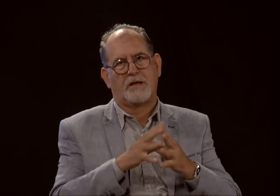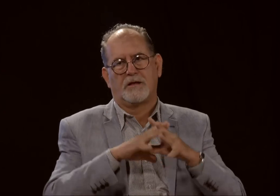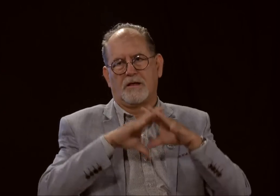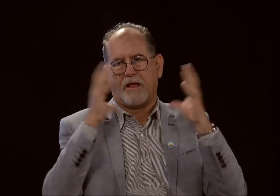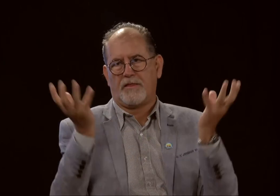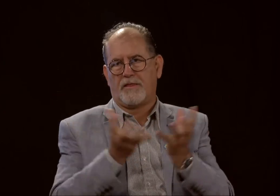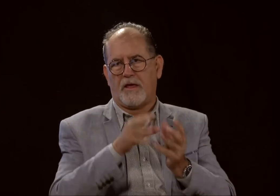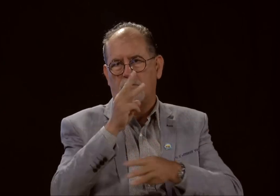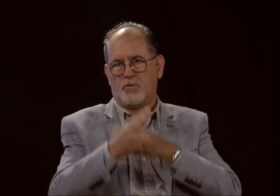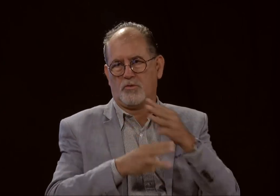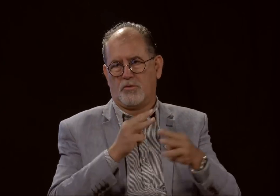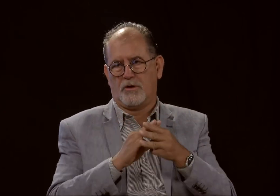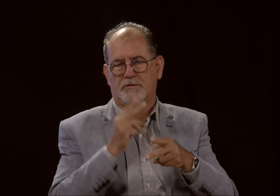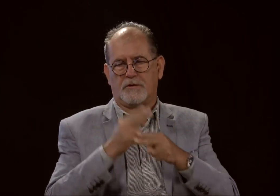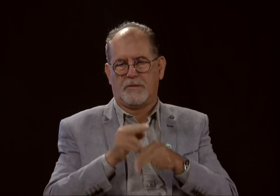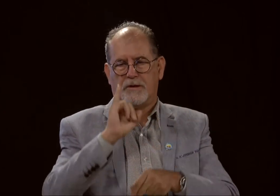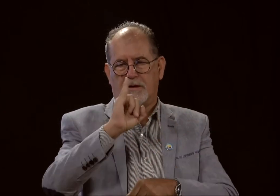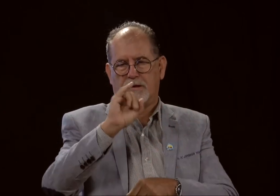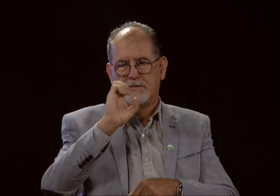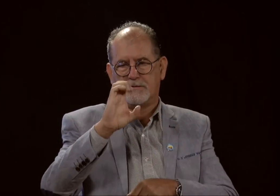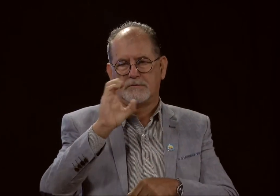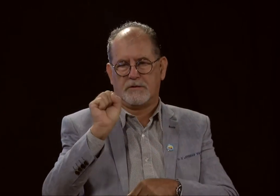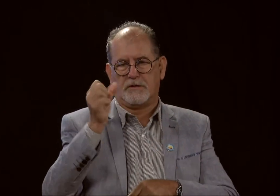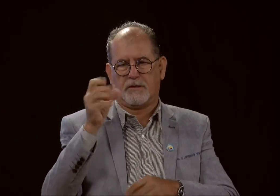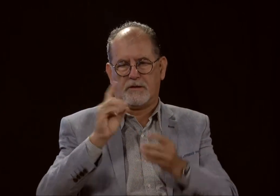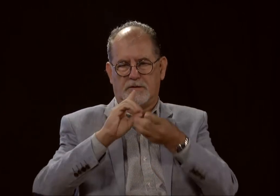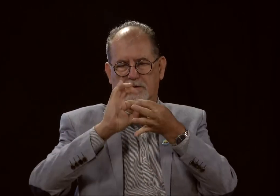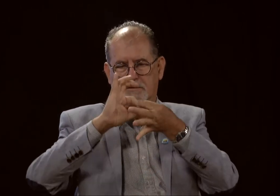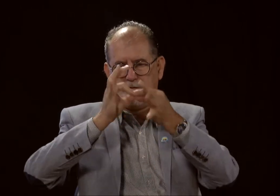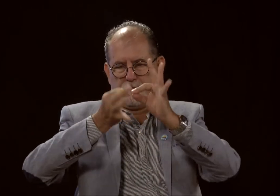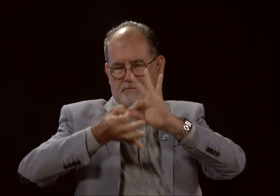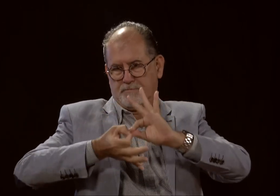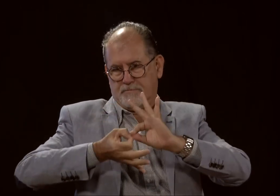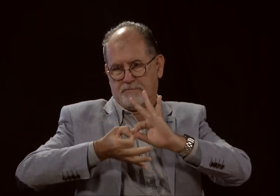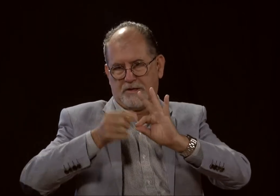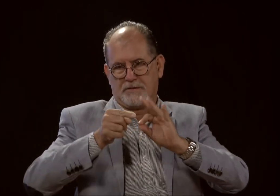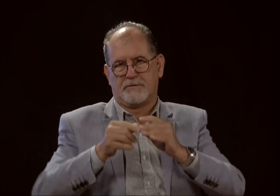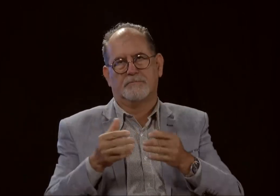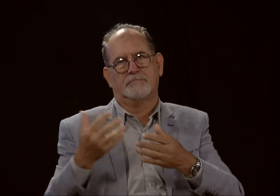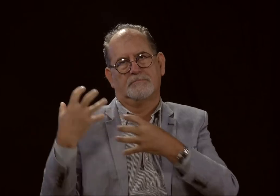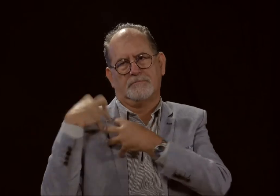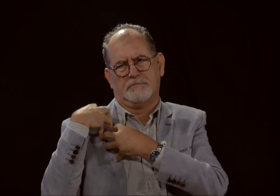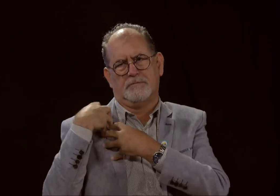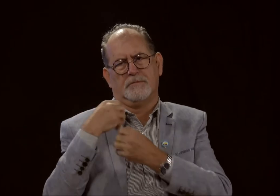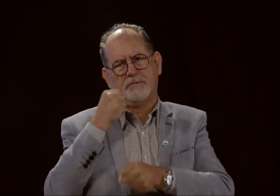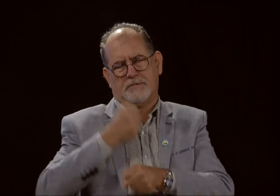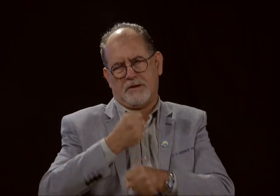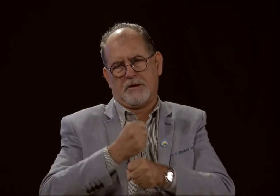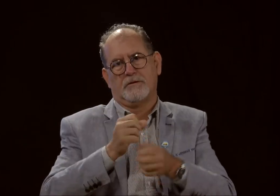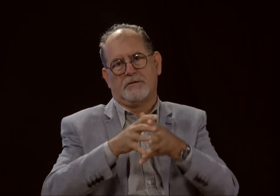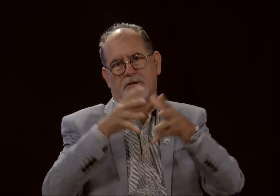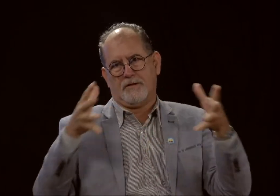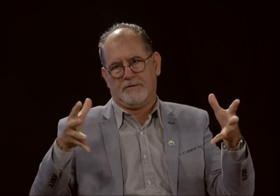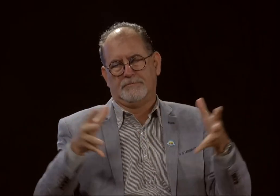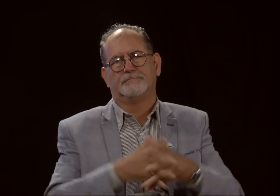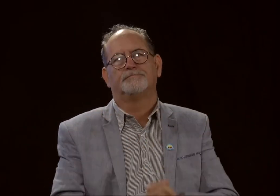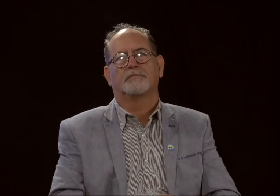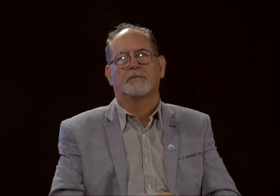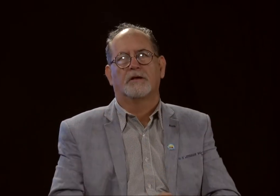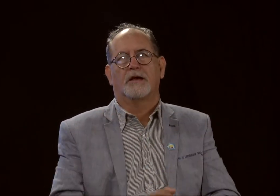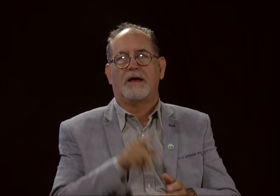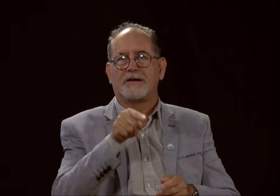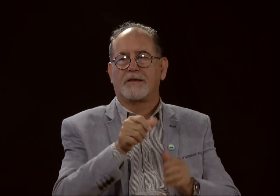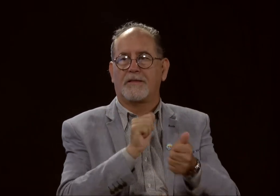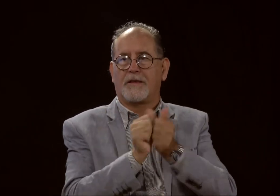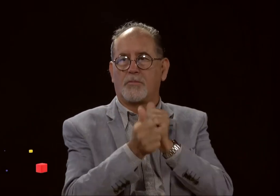En Turquía nosotros tuvimos una experiencia increíble, que es el sordo olímpico. El